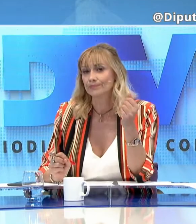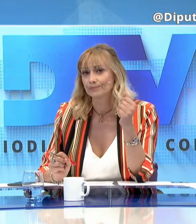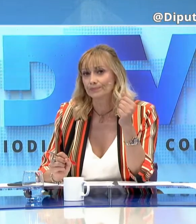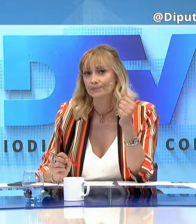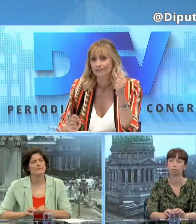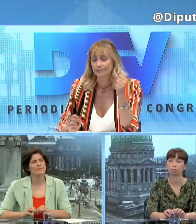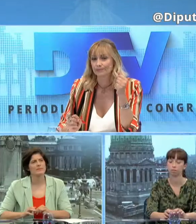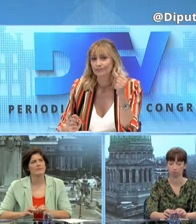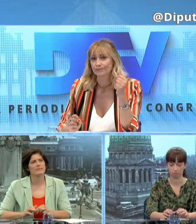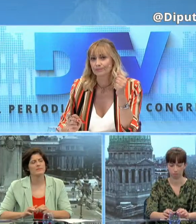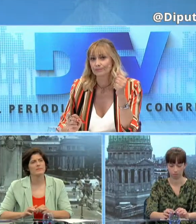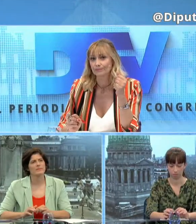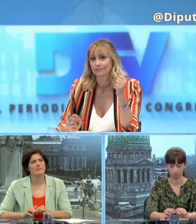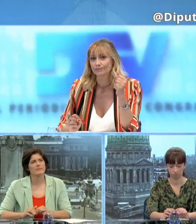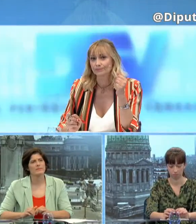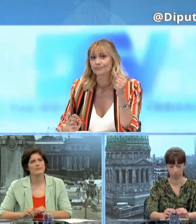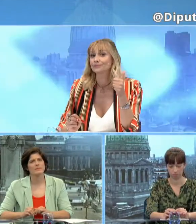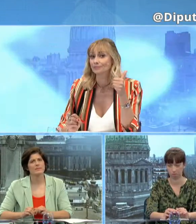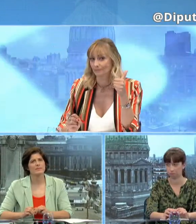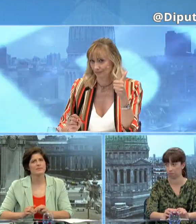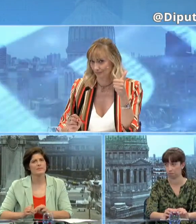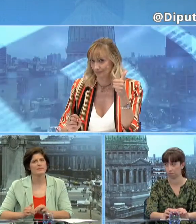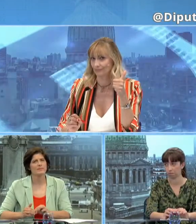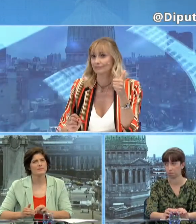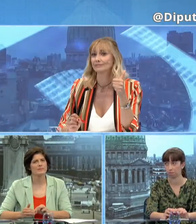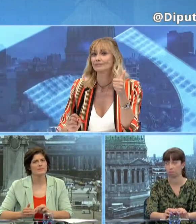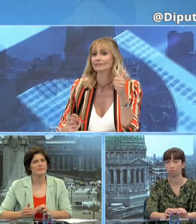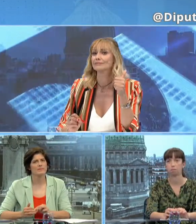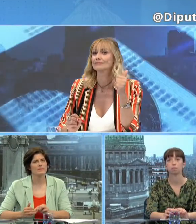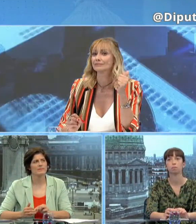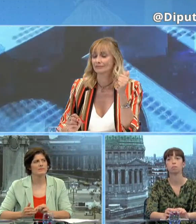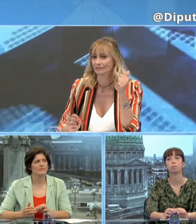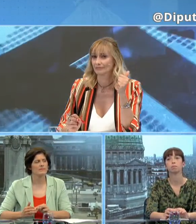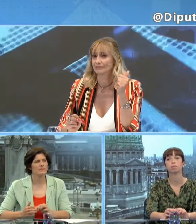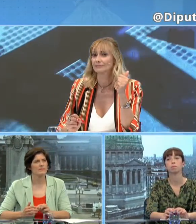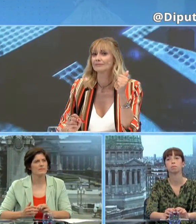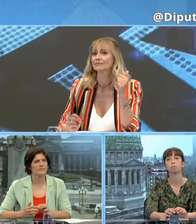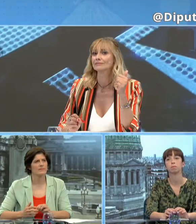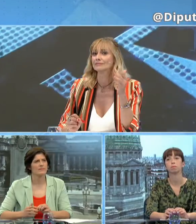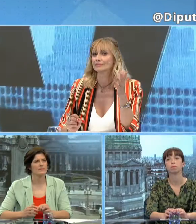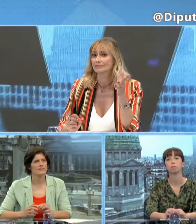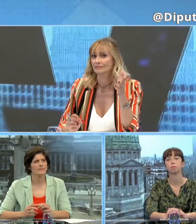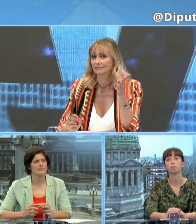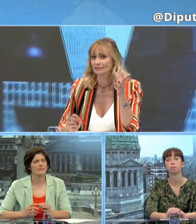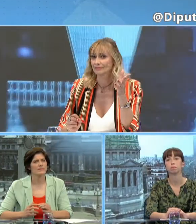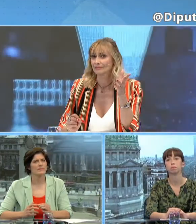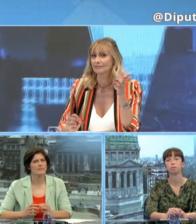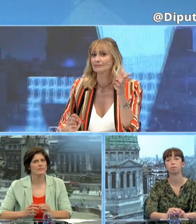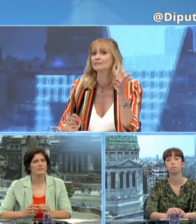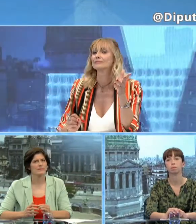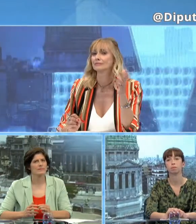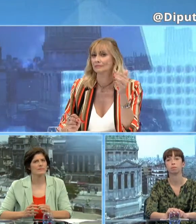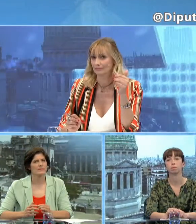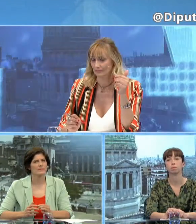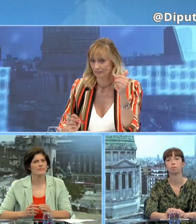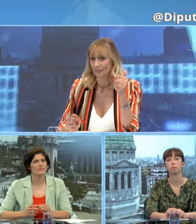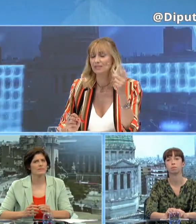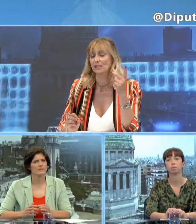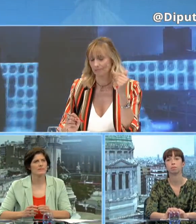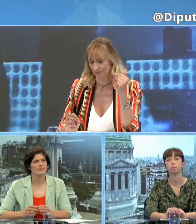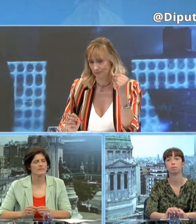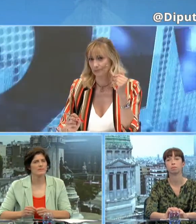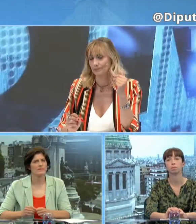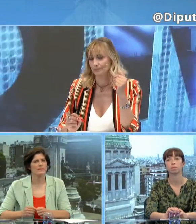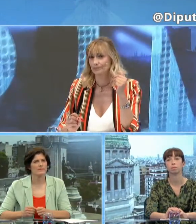Y mire, le quiero decir que los países de Europa del Norte, Dinamarca, Alemania, Francia,